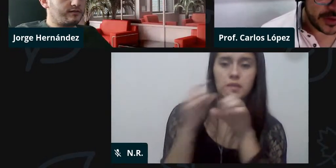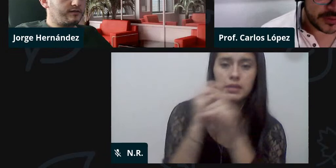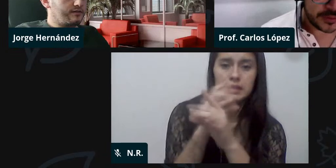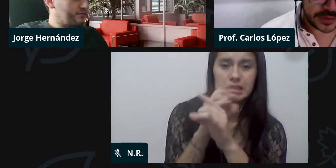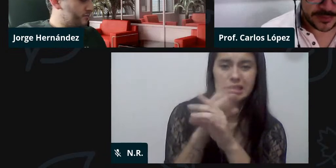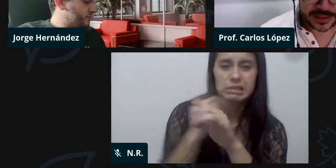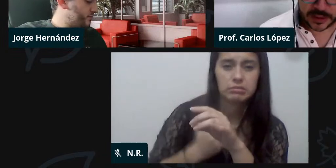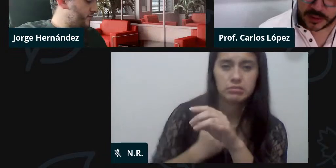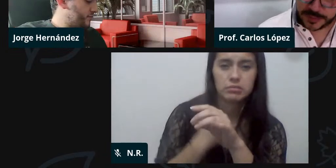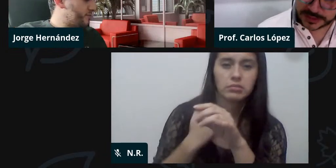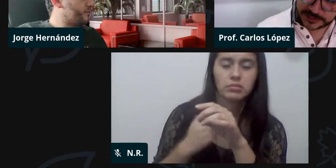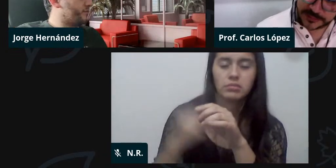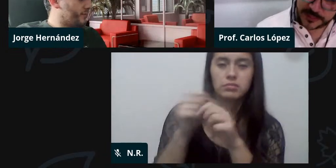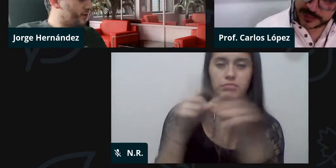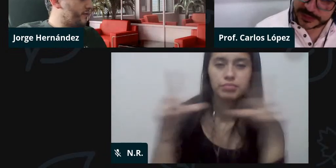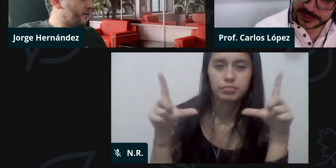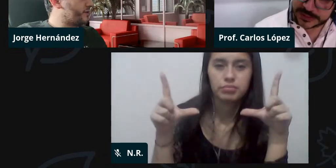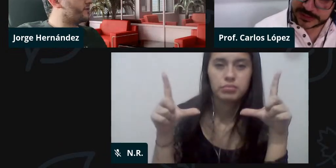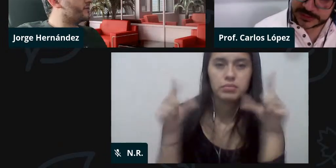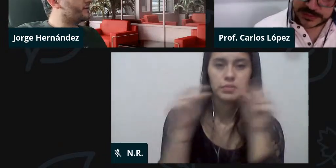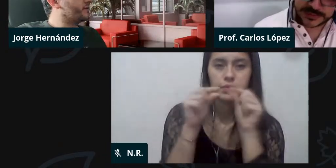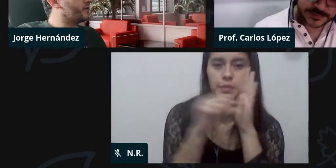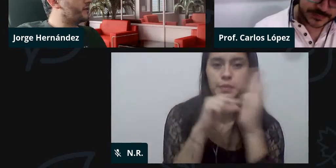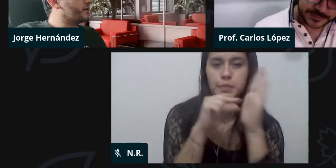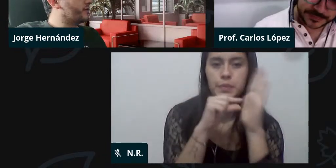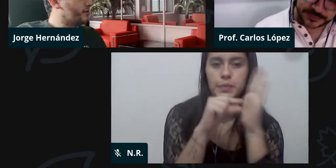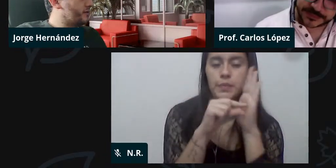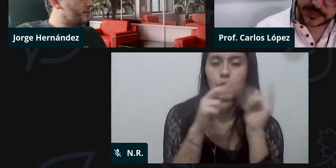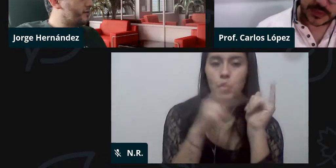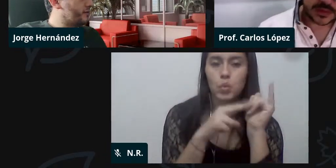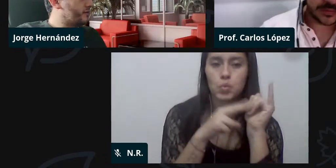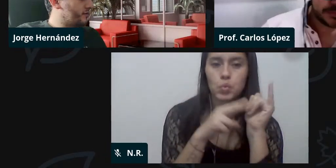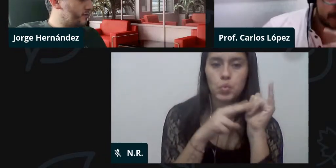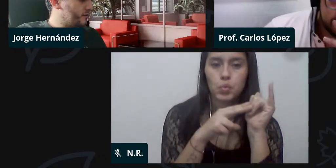Está en el privado, Jorge, para que lo compartas, por favor. Perfecto.